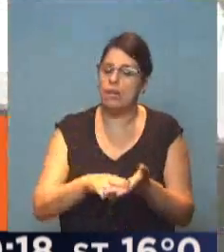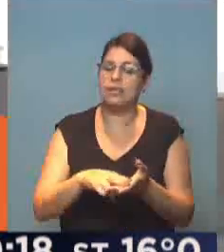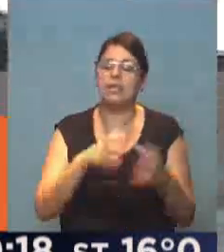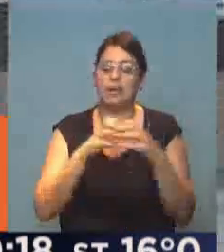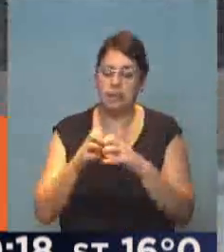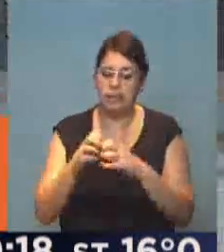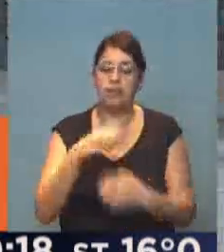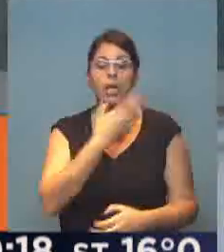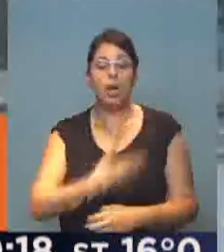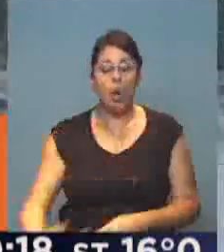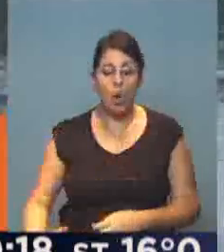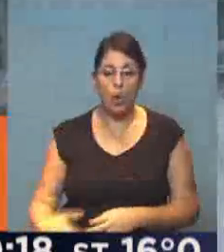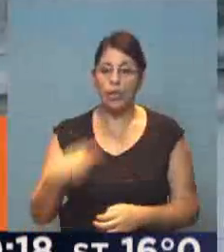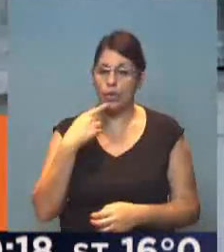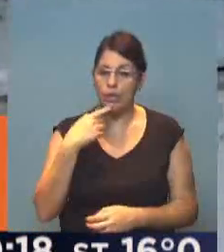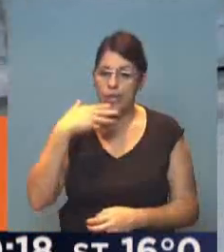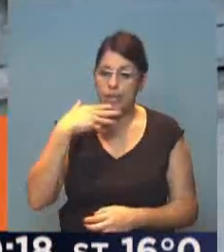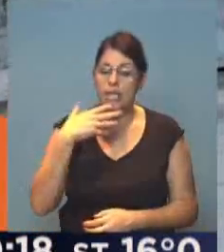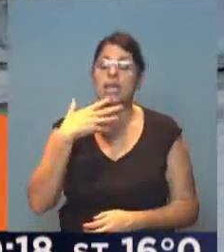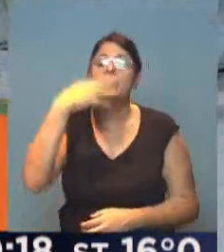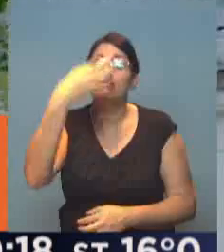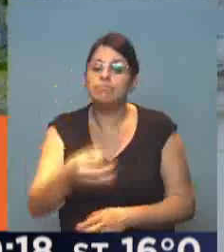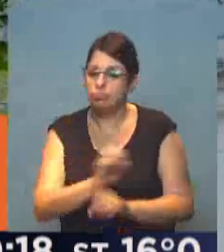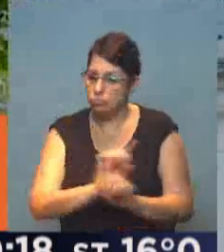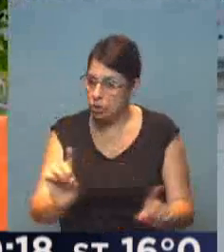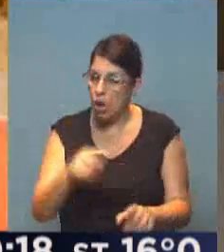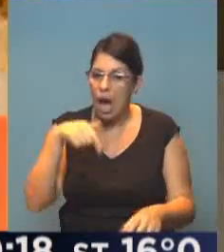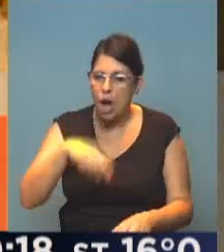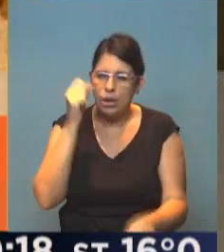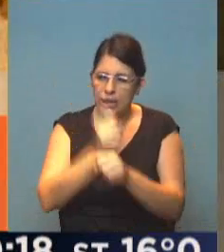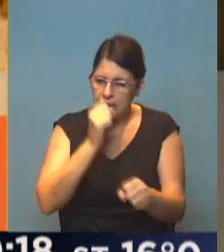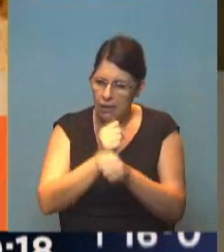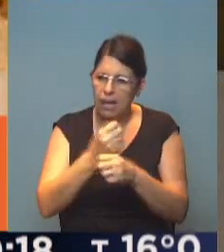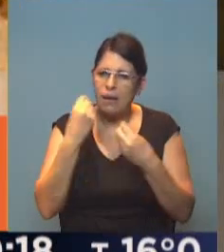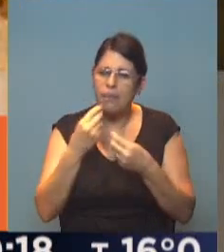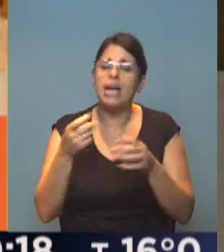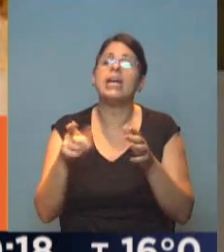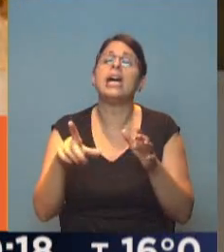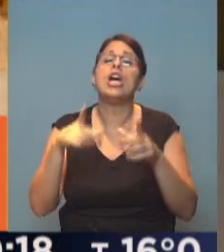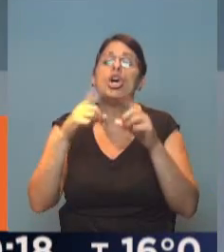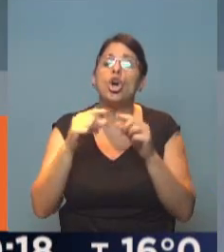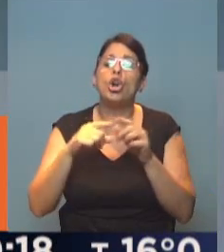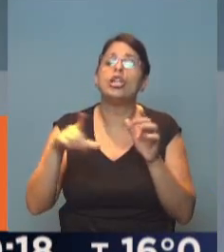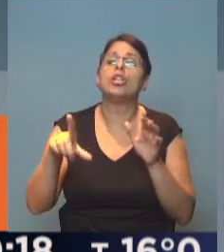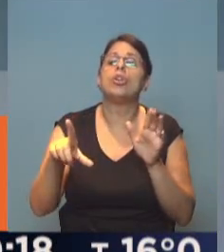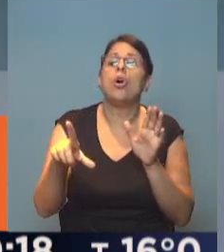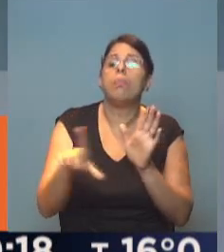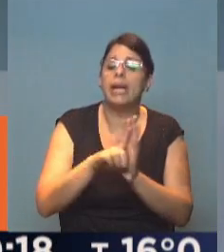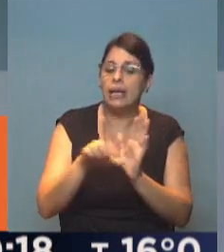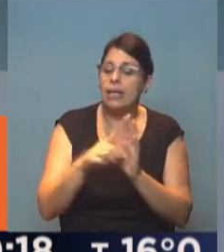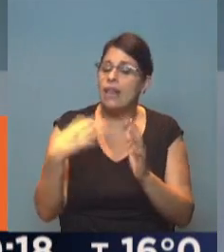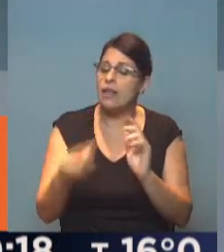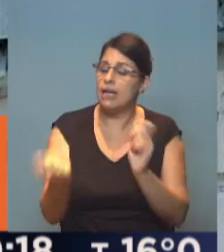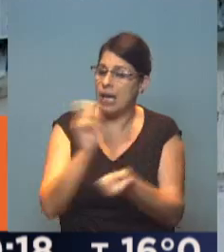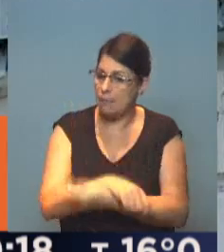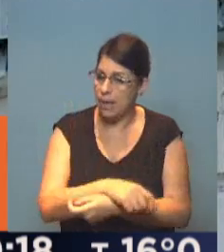Desde el gobierno se aclara que nada está definido y que se trabaja para terminar con una reforma integral del Código Penal más allá de esta ley,